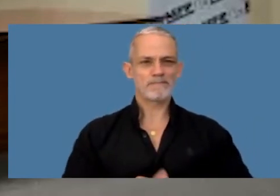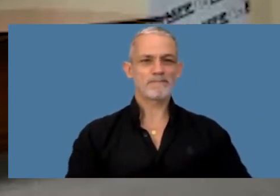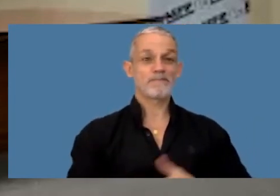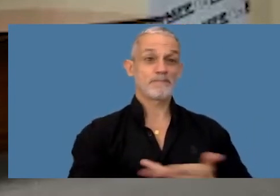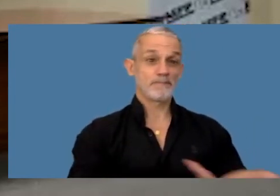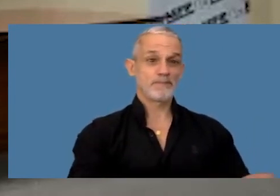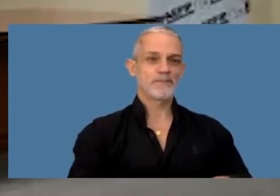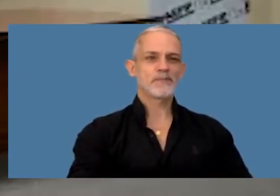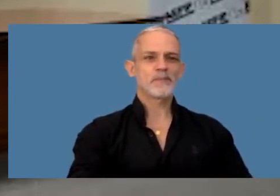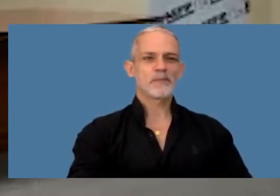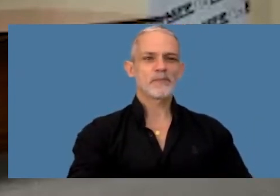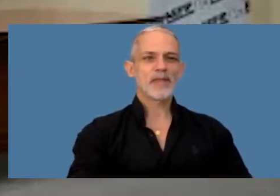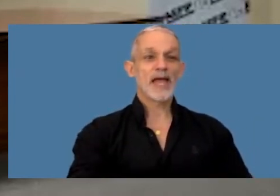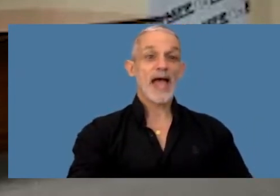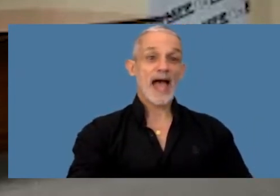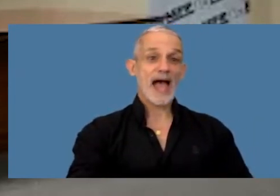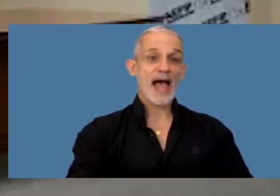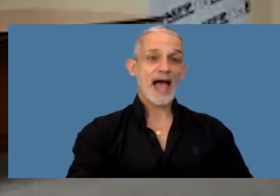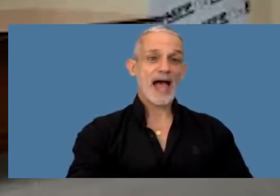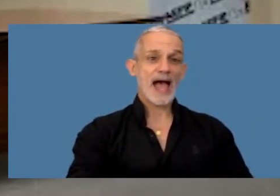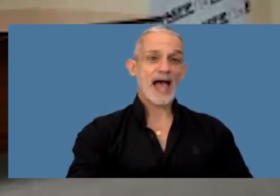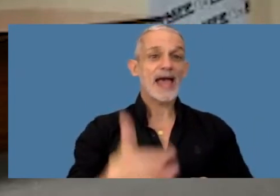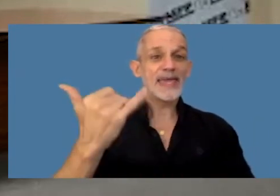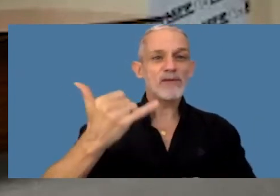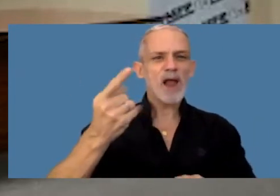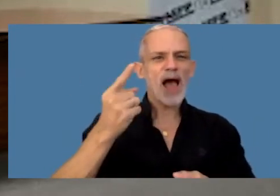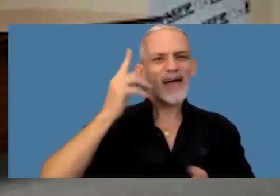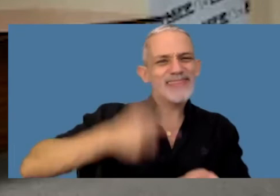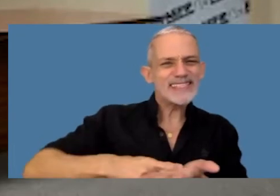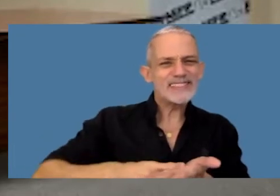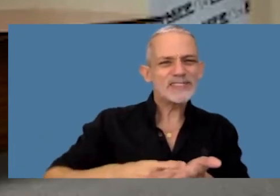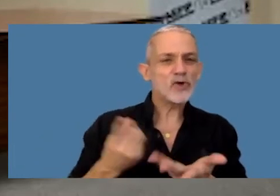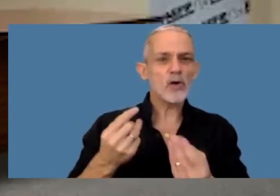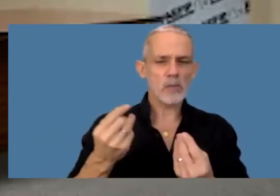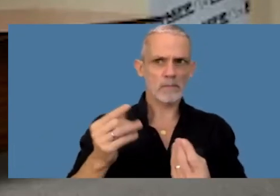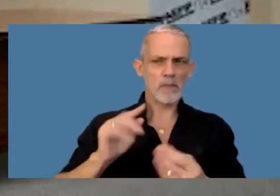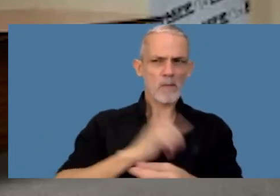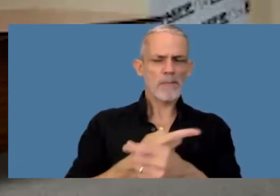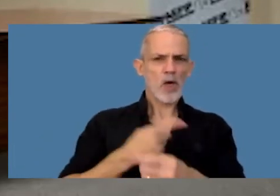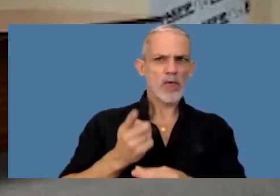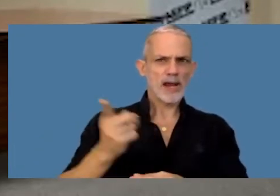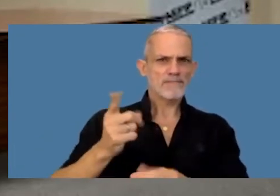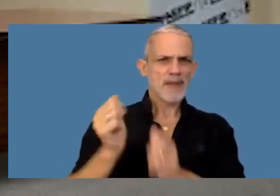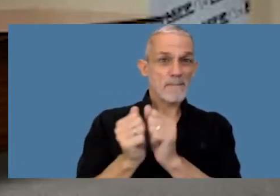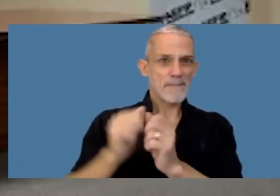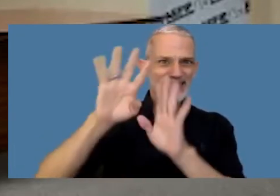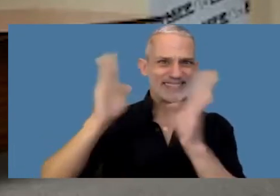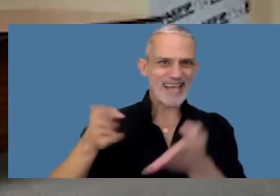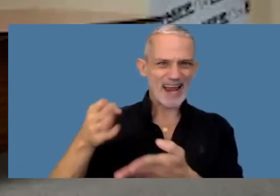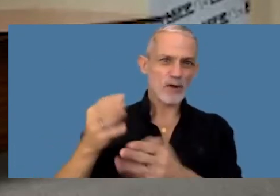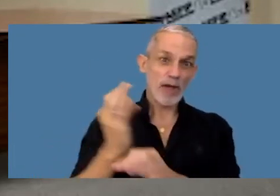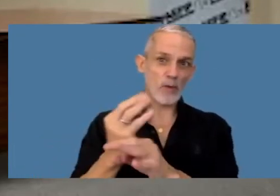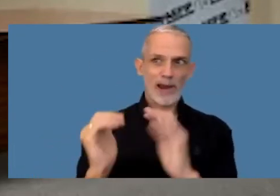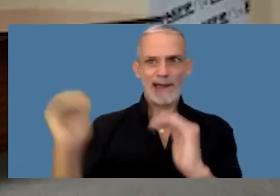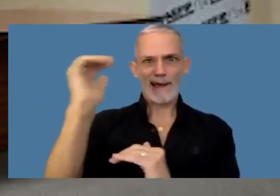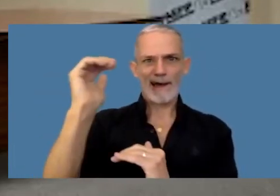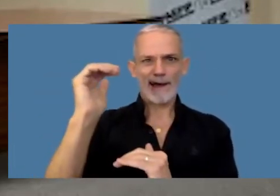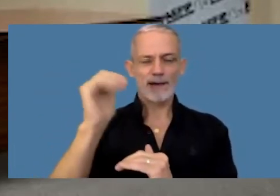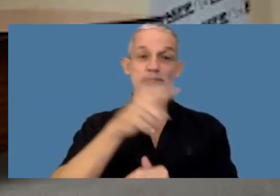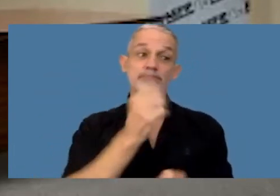Es decir, hay una decisión que viene del poder empresario que le impide a esa